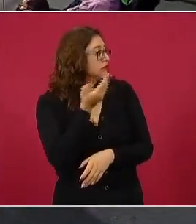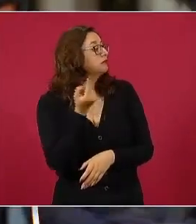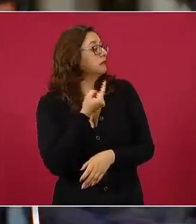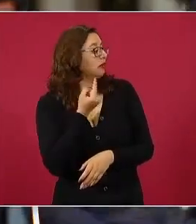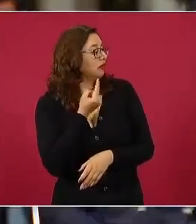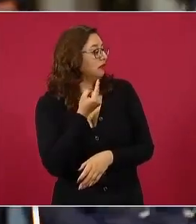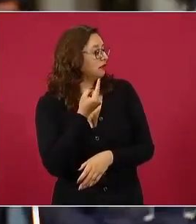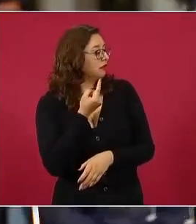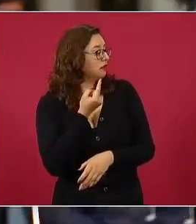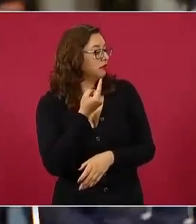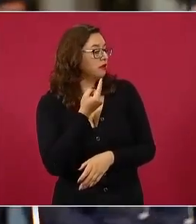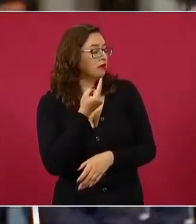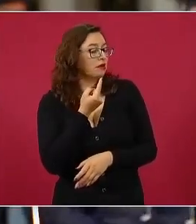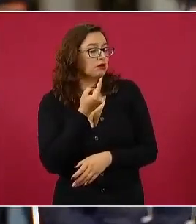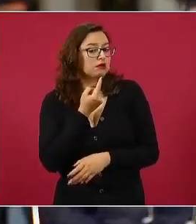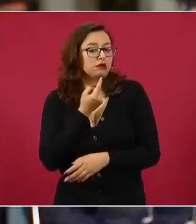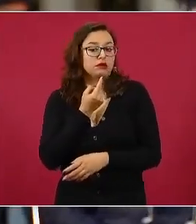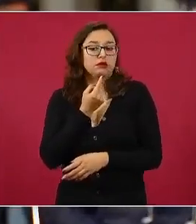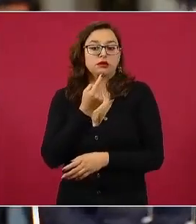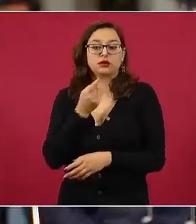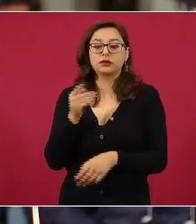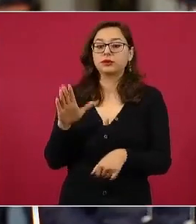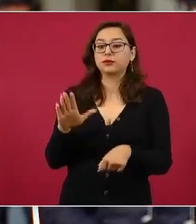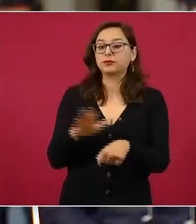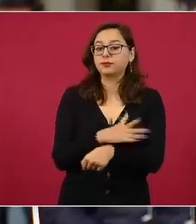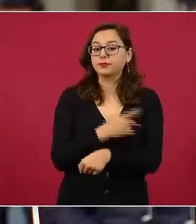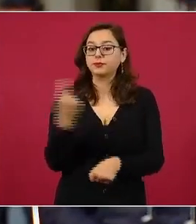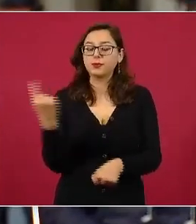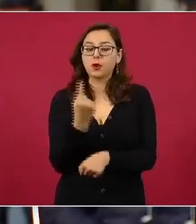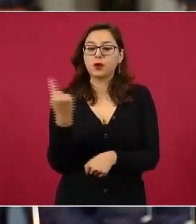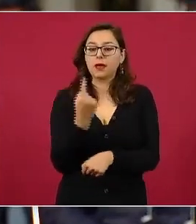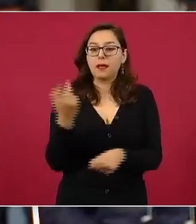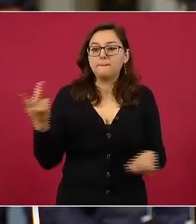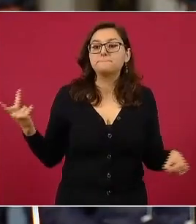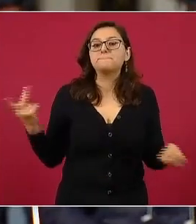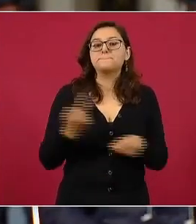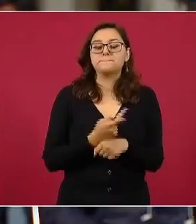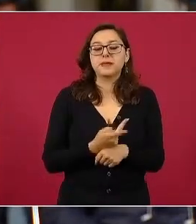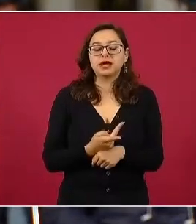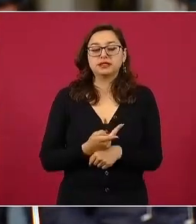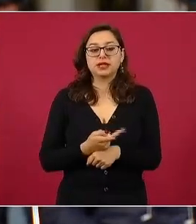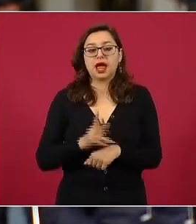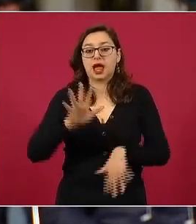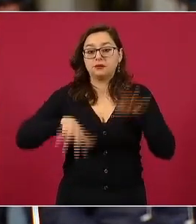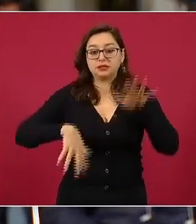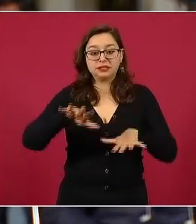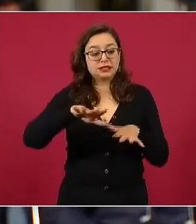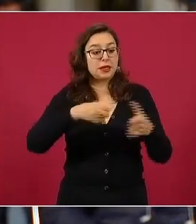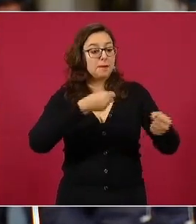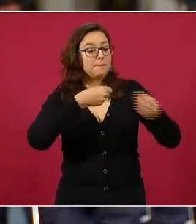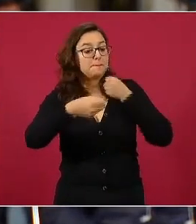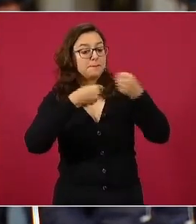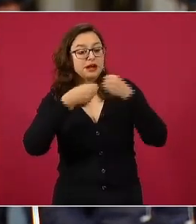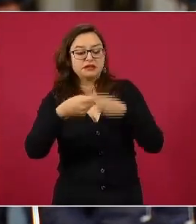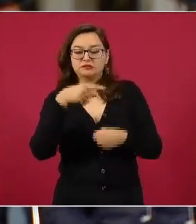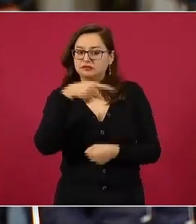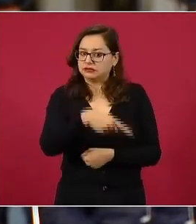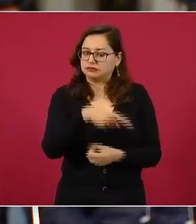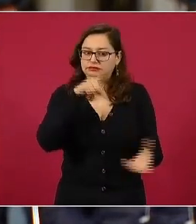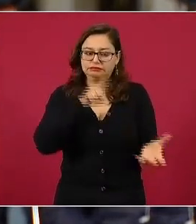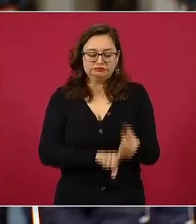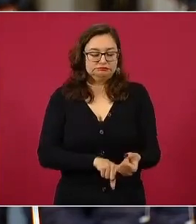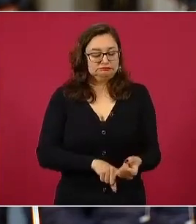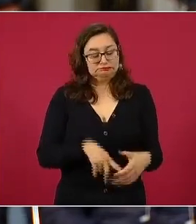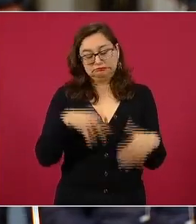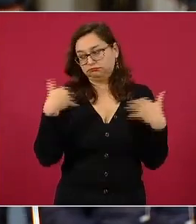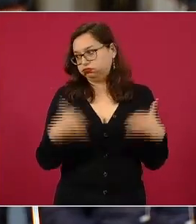que la prensa, no toda, por supuesto, pero pareciera que la prensa pues sigue haciendo de las suyas. En